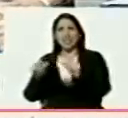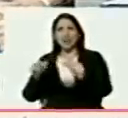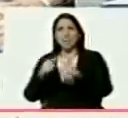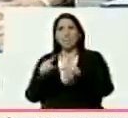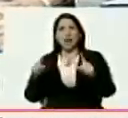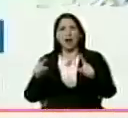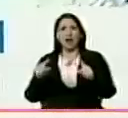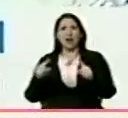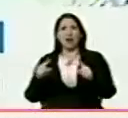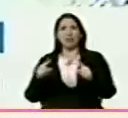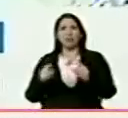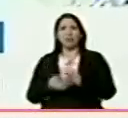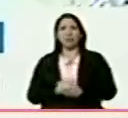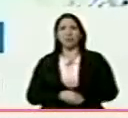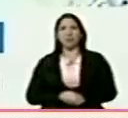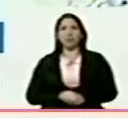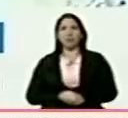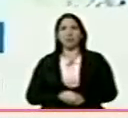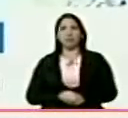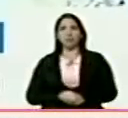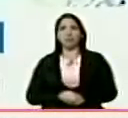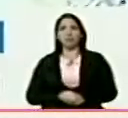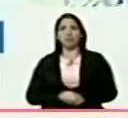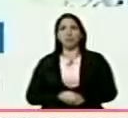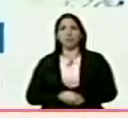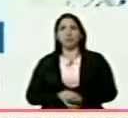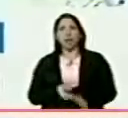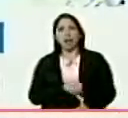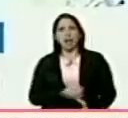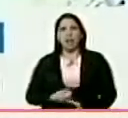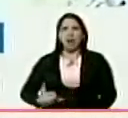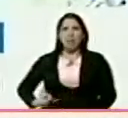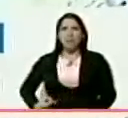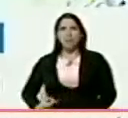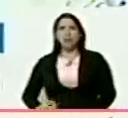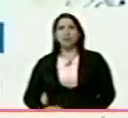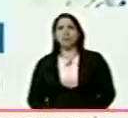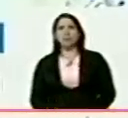poner Siria al hambre, sin pan,